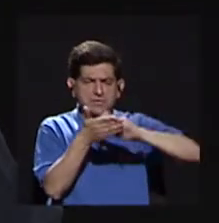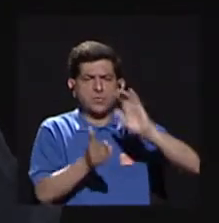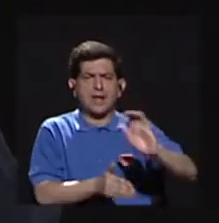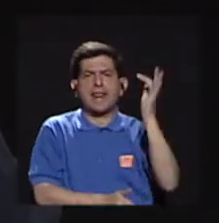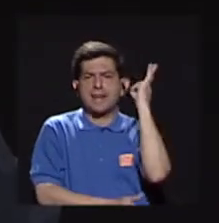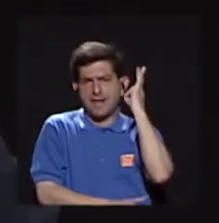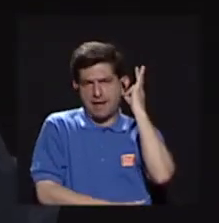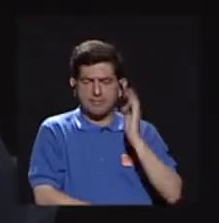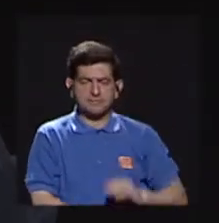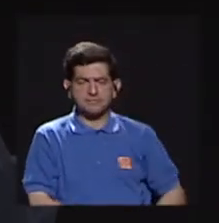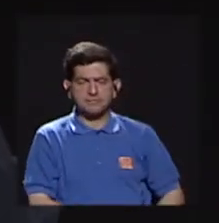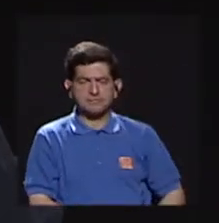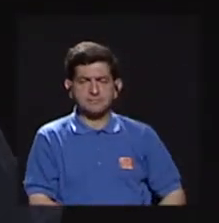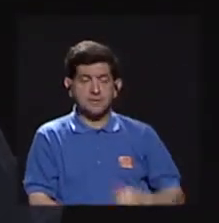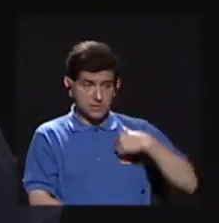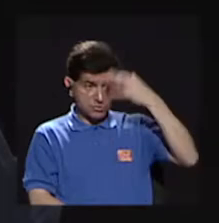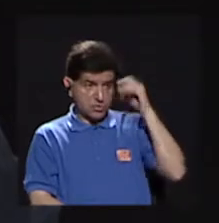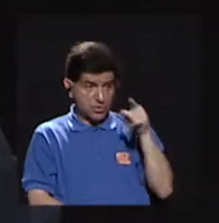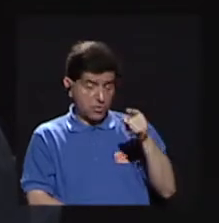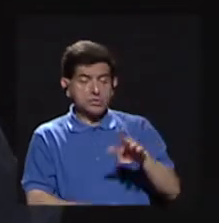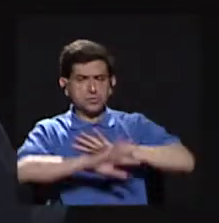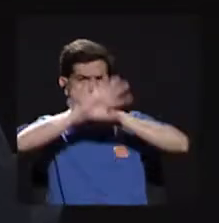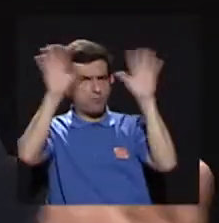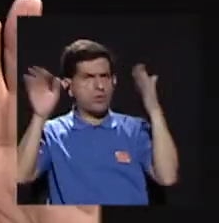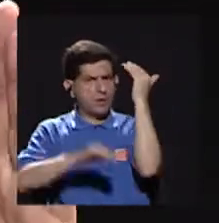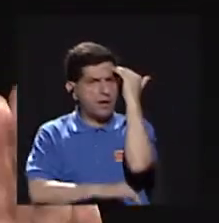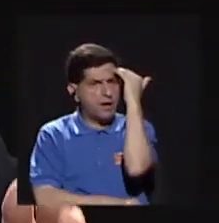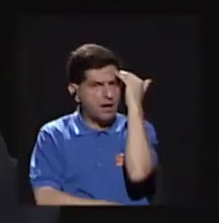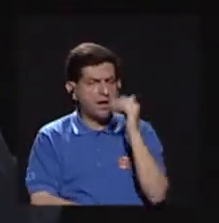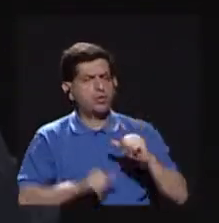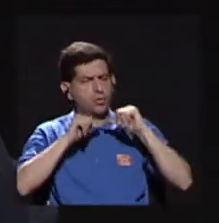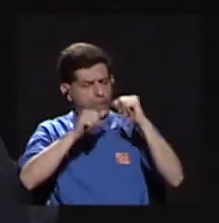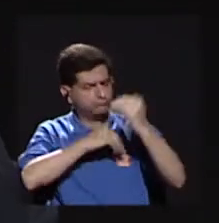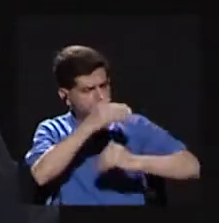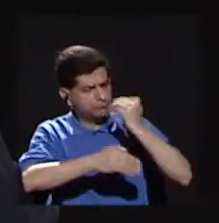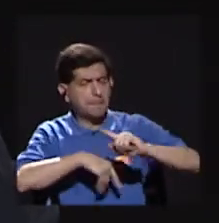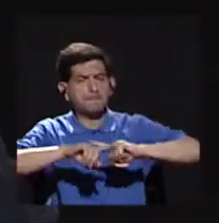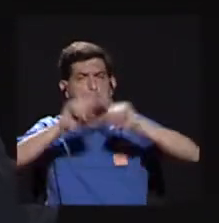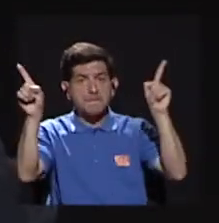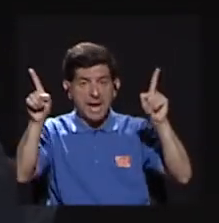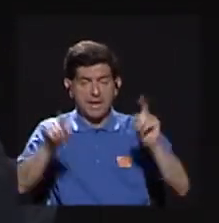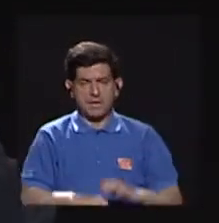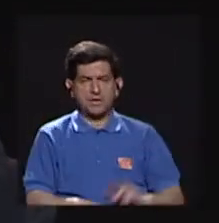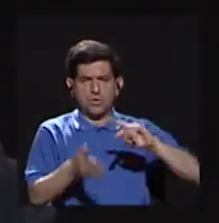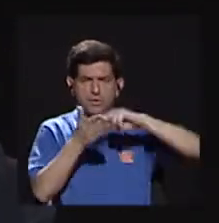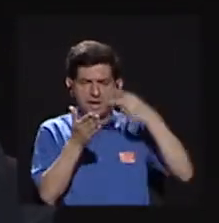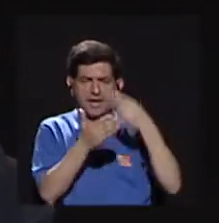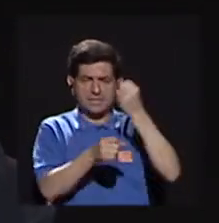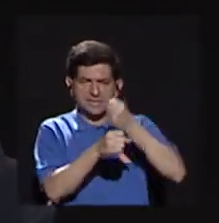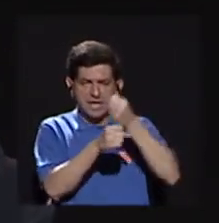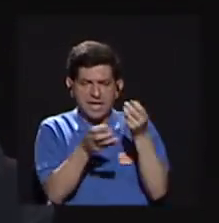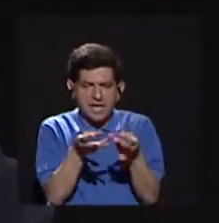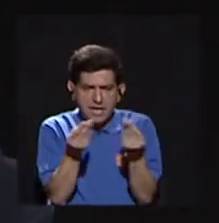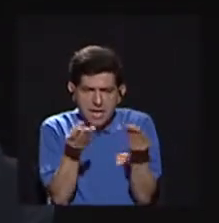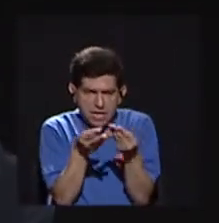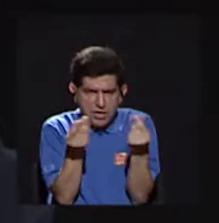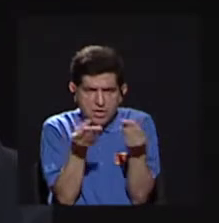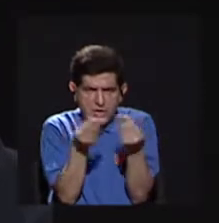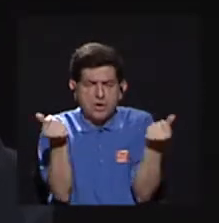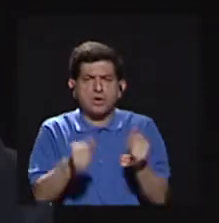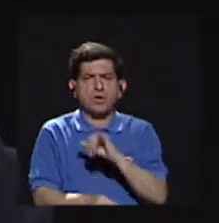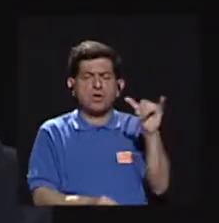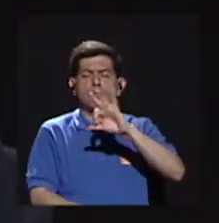no me parece que esto hay que tenerlo clarísimo entonces hay que seguir en esa ruta pero para que se genere empleo y para que se produzca